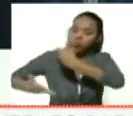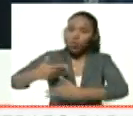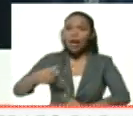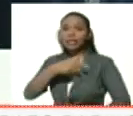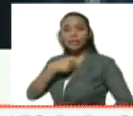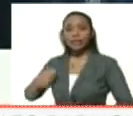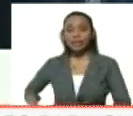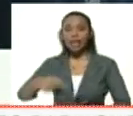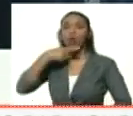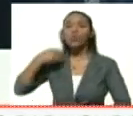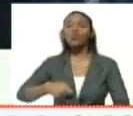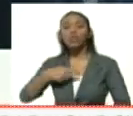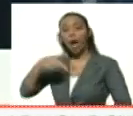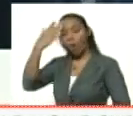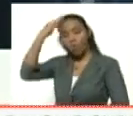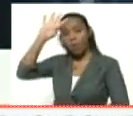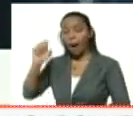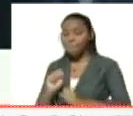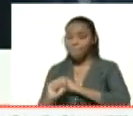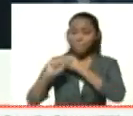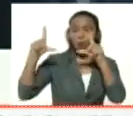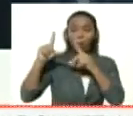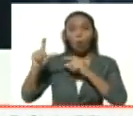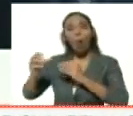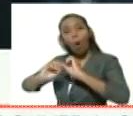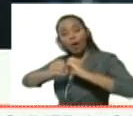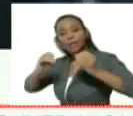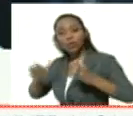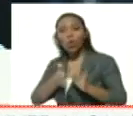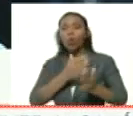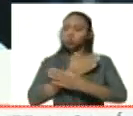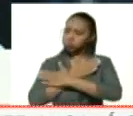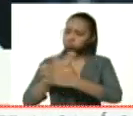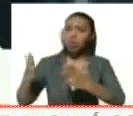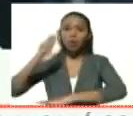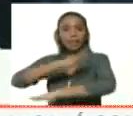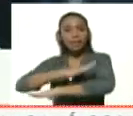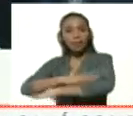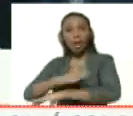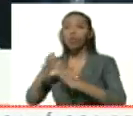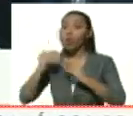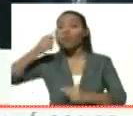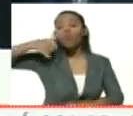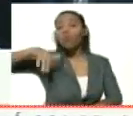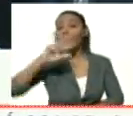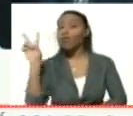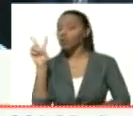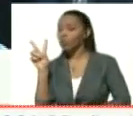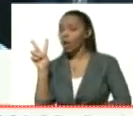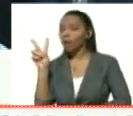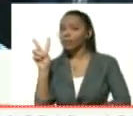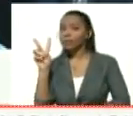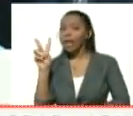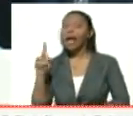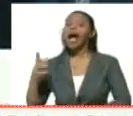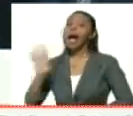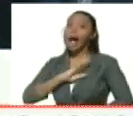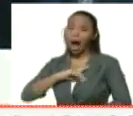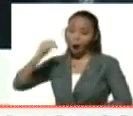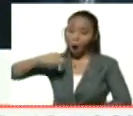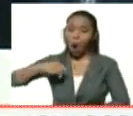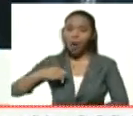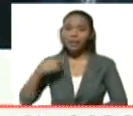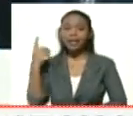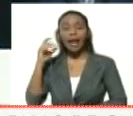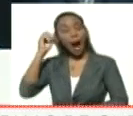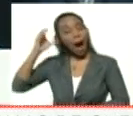y Cuba, a la impresionante organización, solidaridad y disciplina de todo el pueblo venezolano, tenemos hoy todas